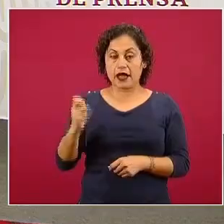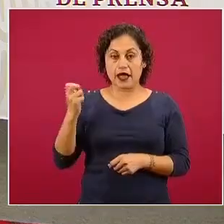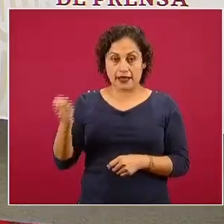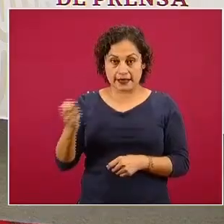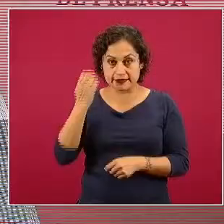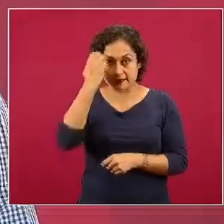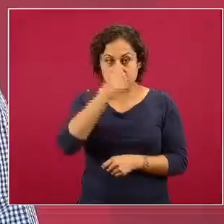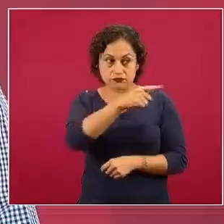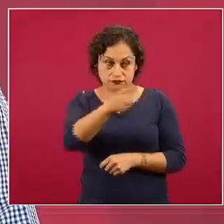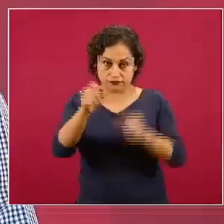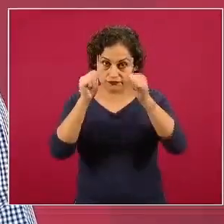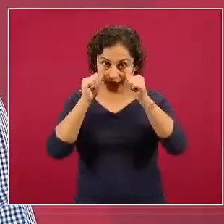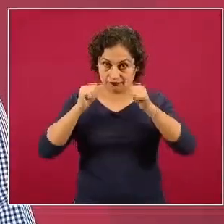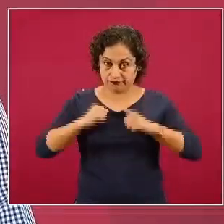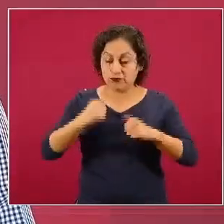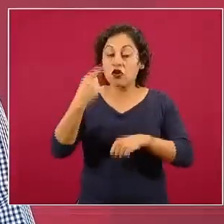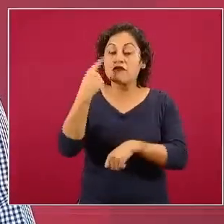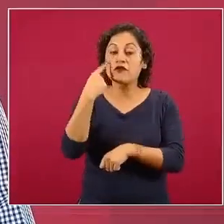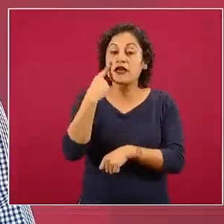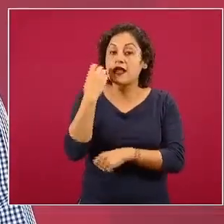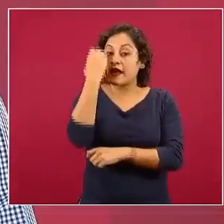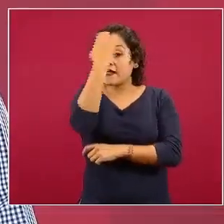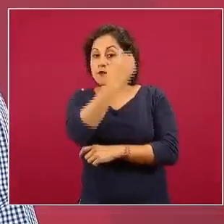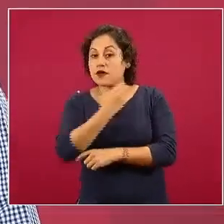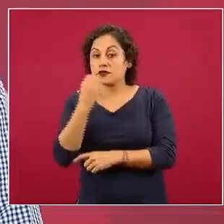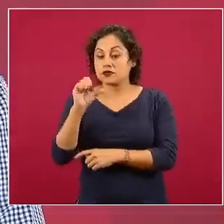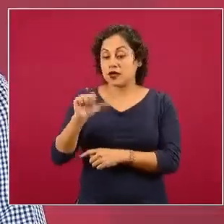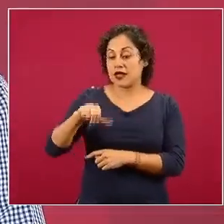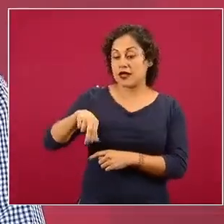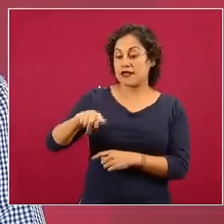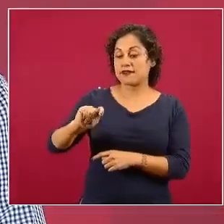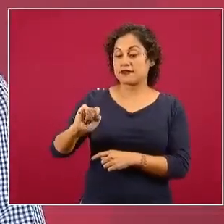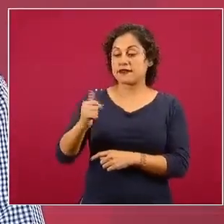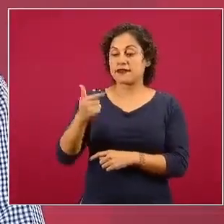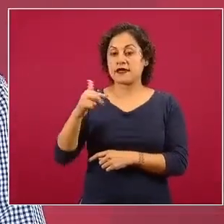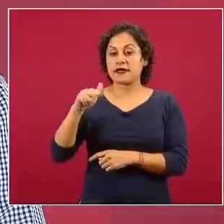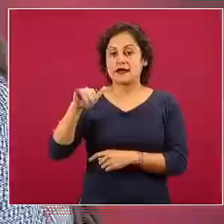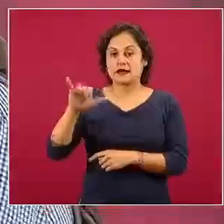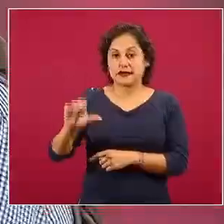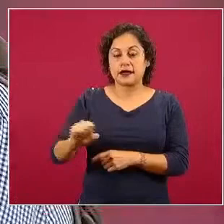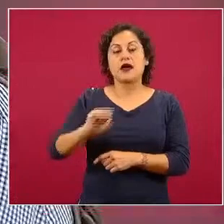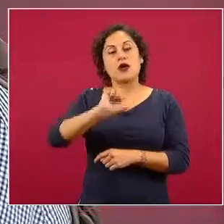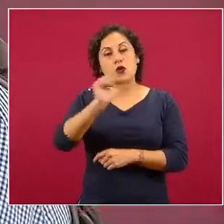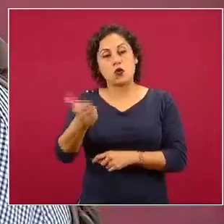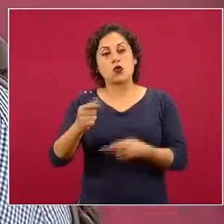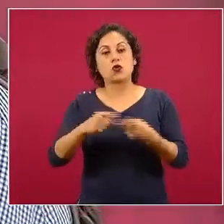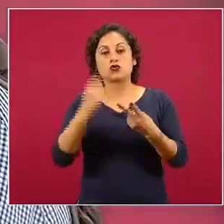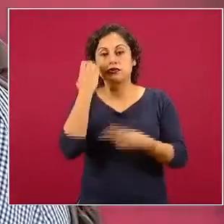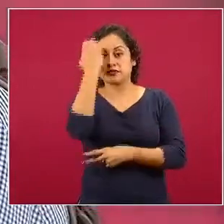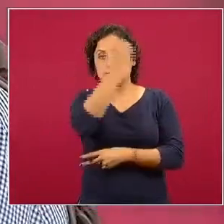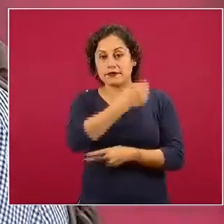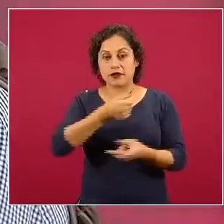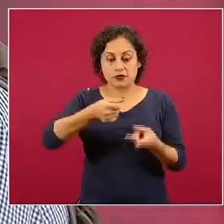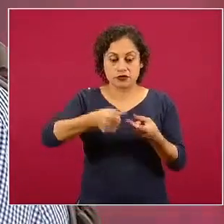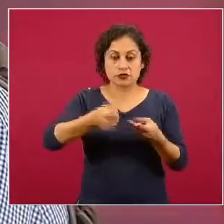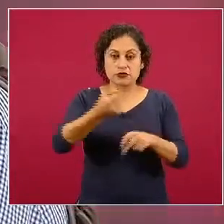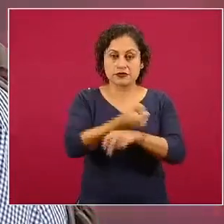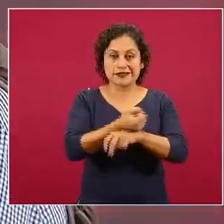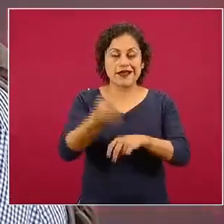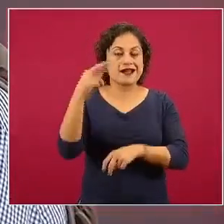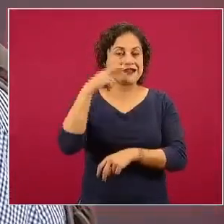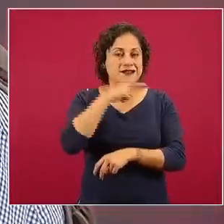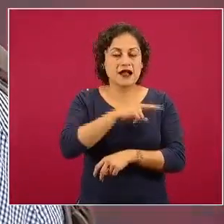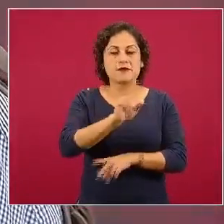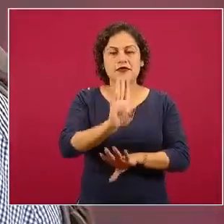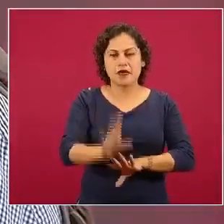población para que pueda diferenciar entre las pruebas rápidas que previamente algunas entidades